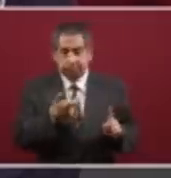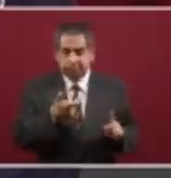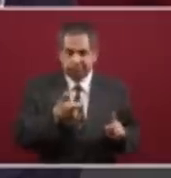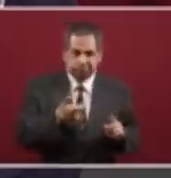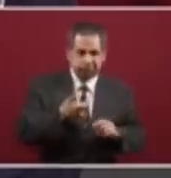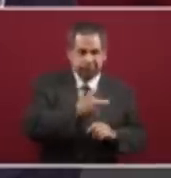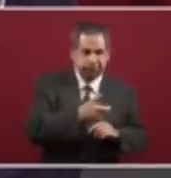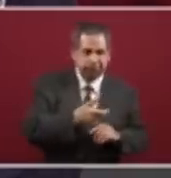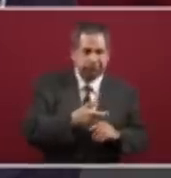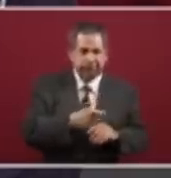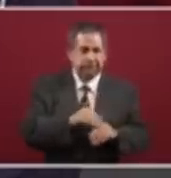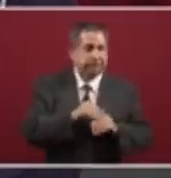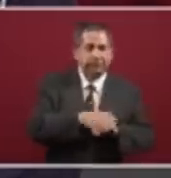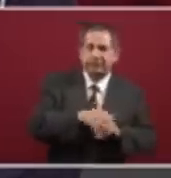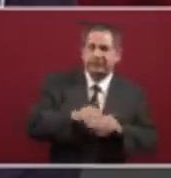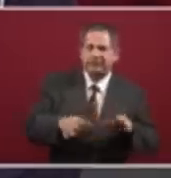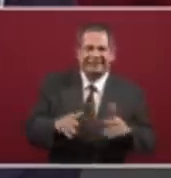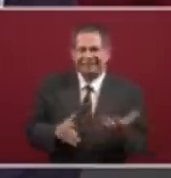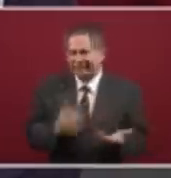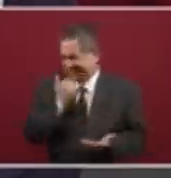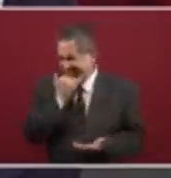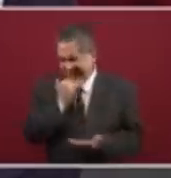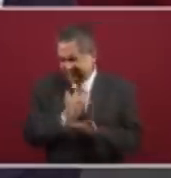e influir en lo mediático